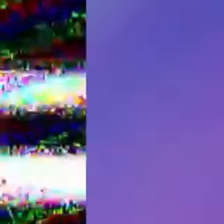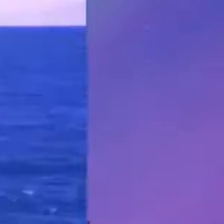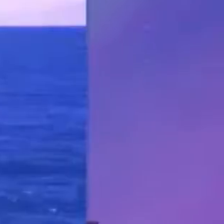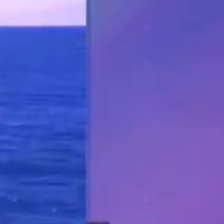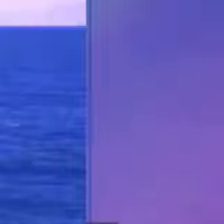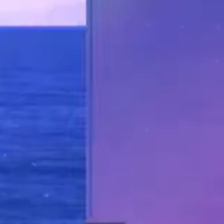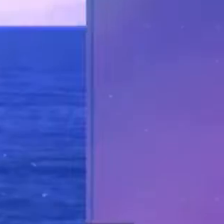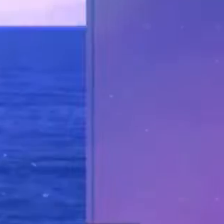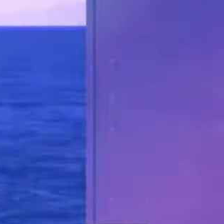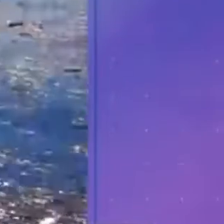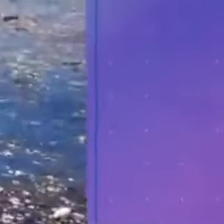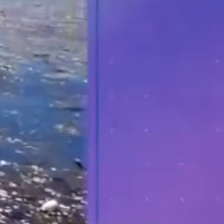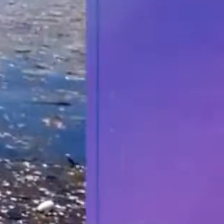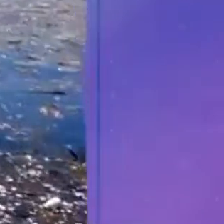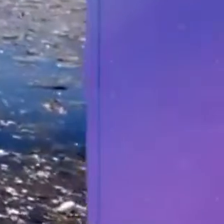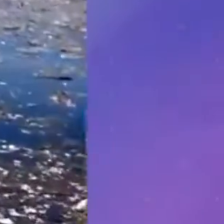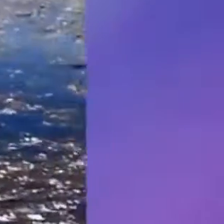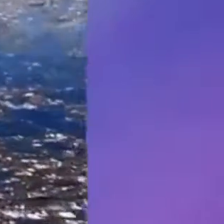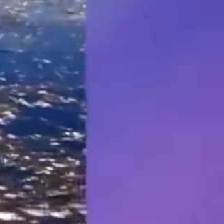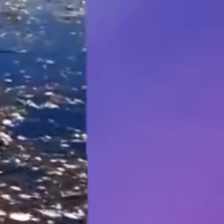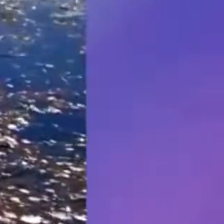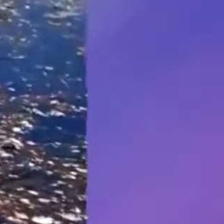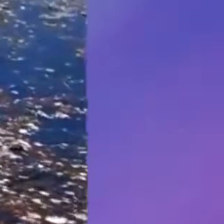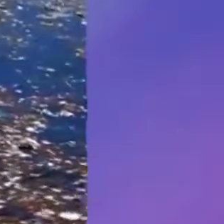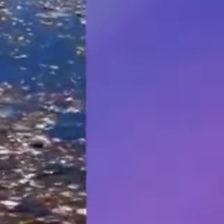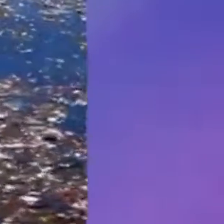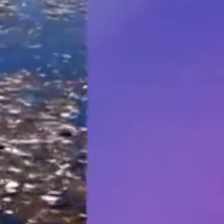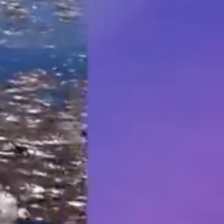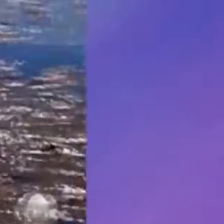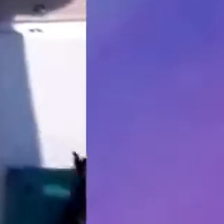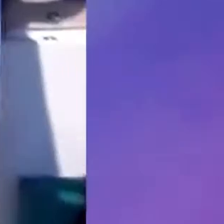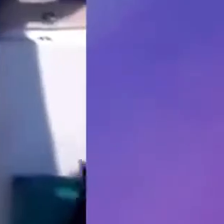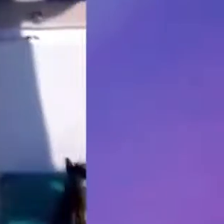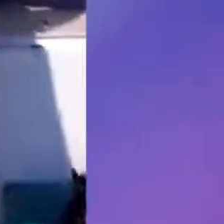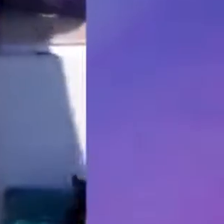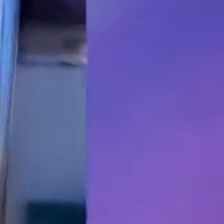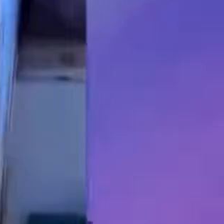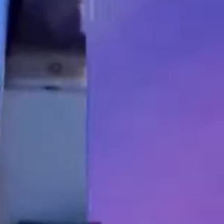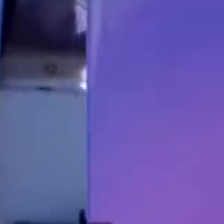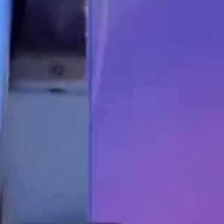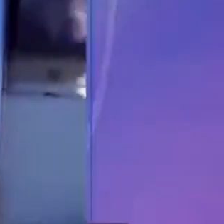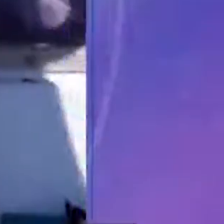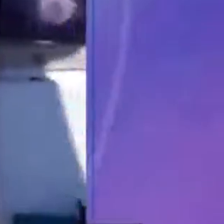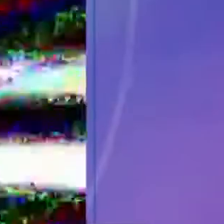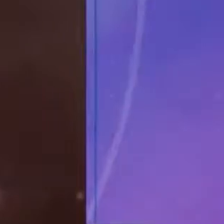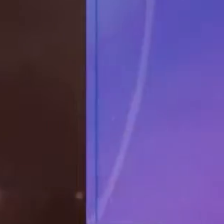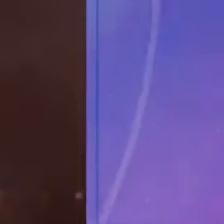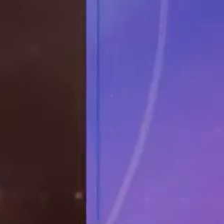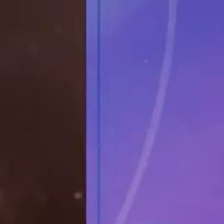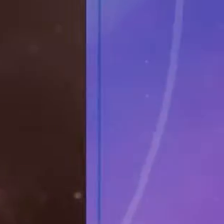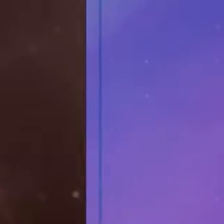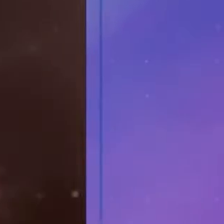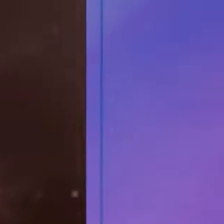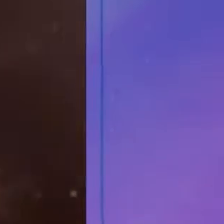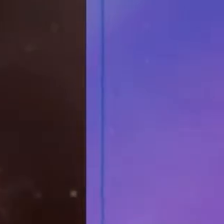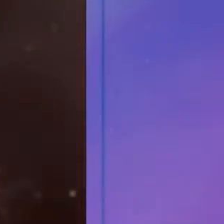Norte se encuentra una isla de plástico con más de 100 millones de toneladas de desechos flotando a la deriva. Las